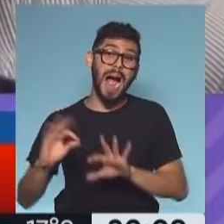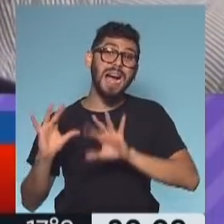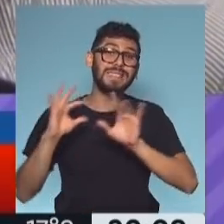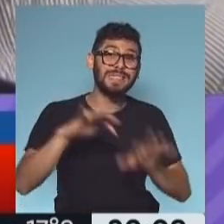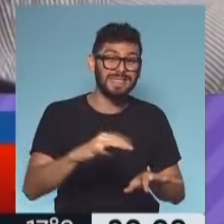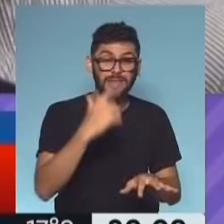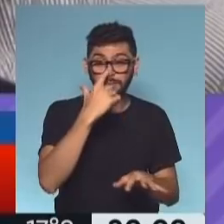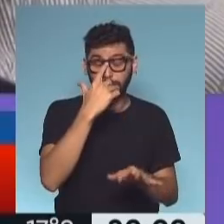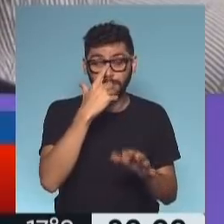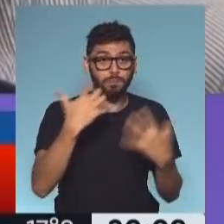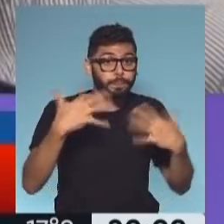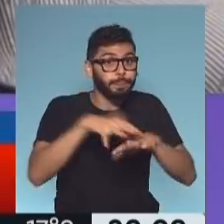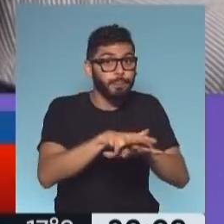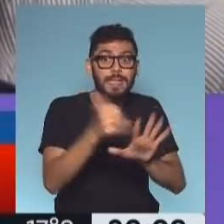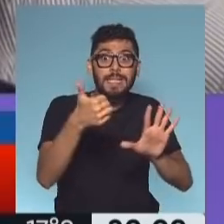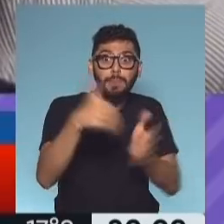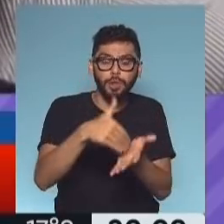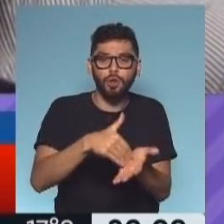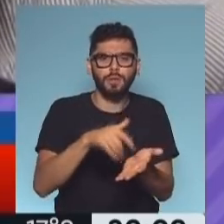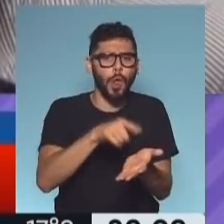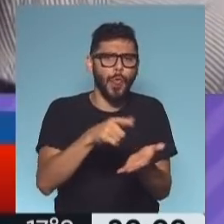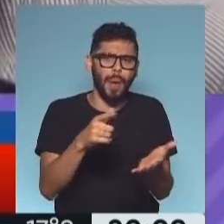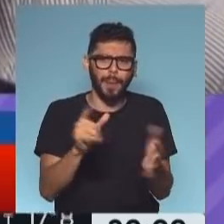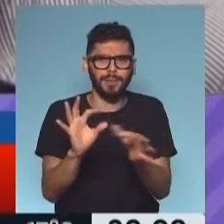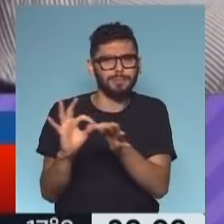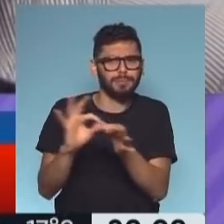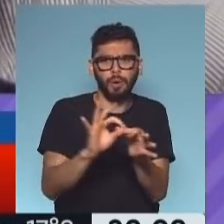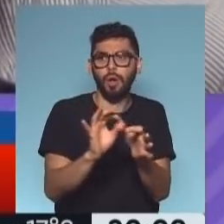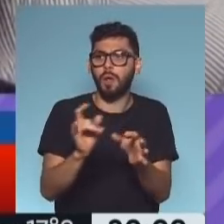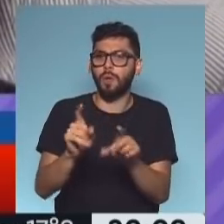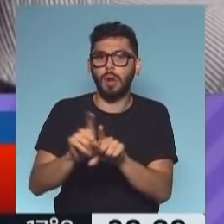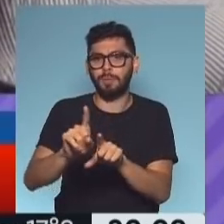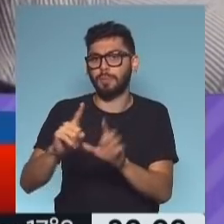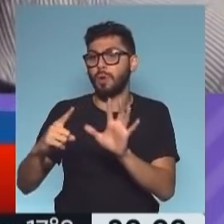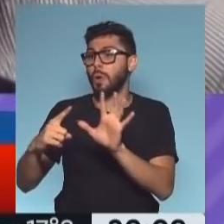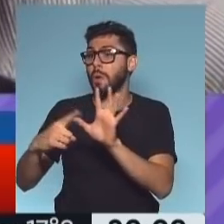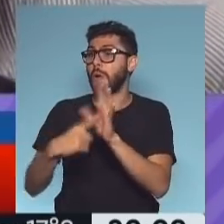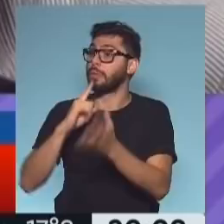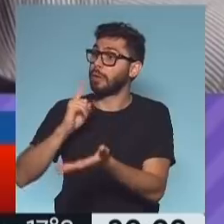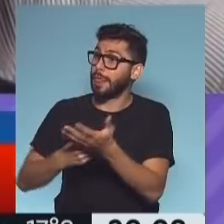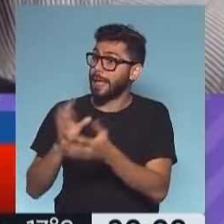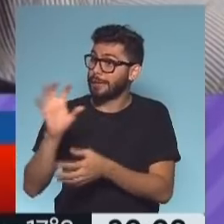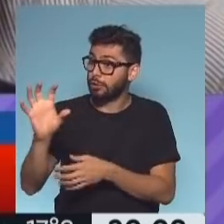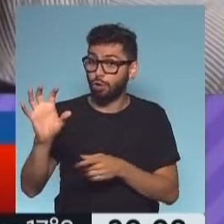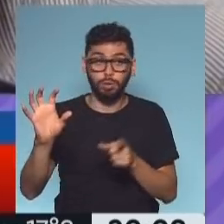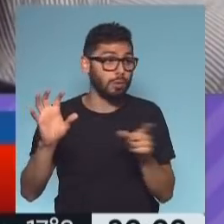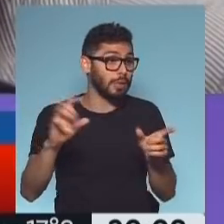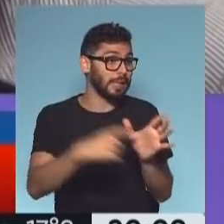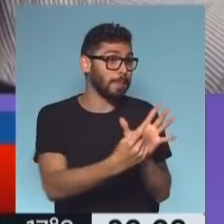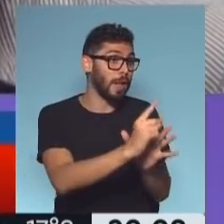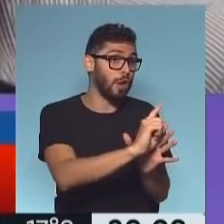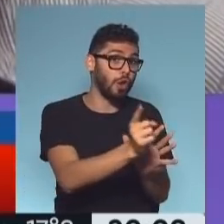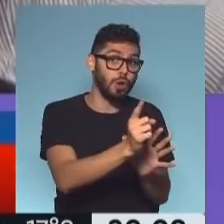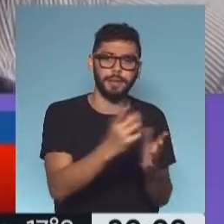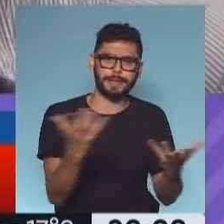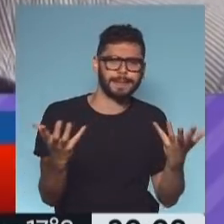hay que articular, porque de nada serviría que en la provincia se tome una decisión que no es acompañada en la Ciudad de Buenos Aires, porque habría que garantizar circulación de la